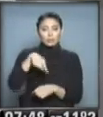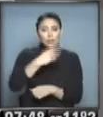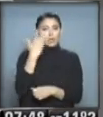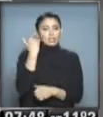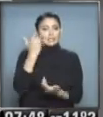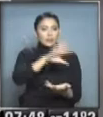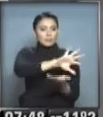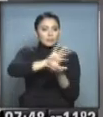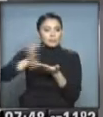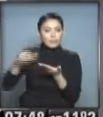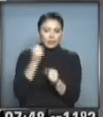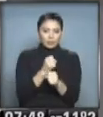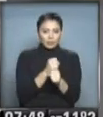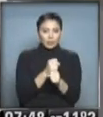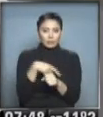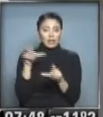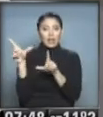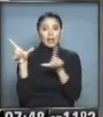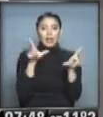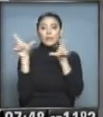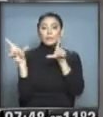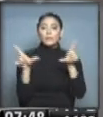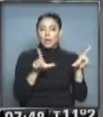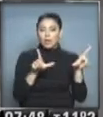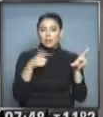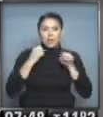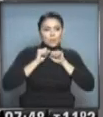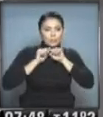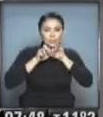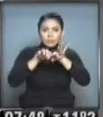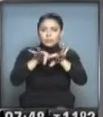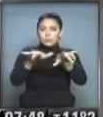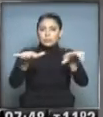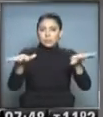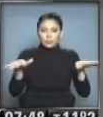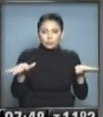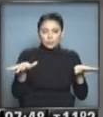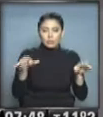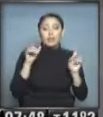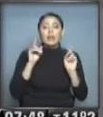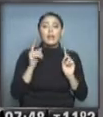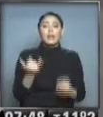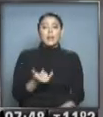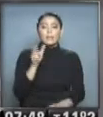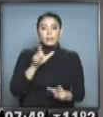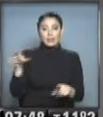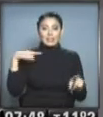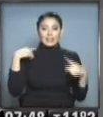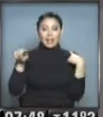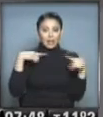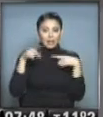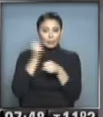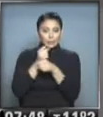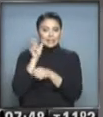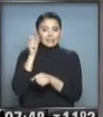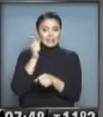apartados de sus cargos. Imágenes que desde que se conocieron comenzaron las repercusiones de todo tipo. Por su parte, los delegados de los